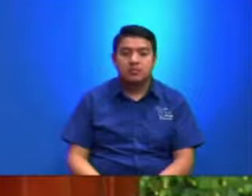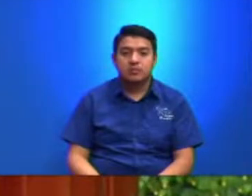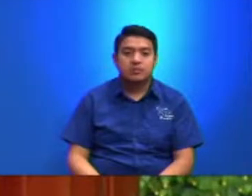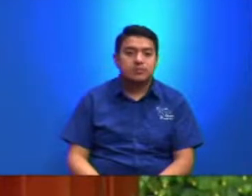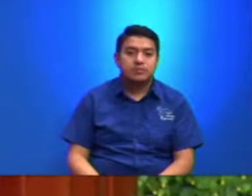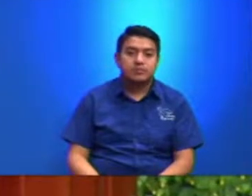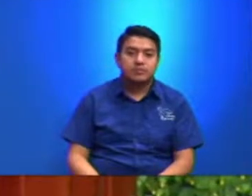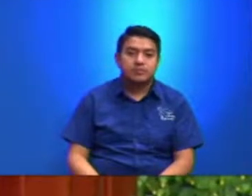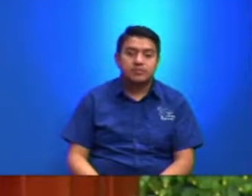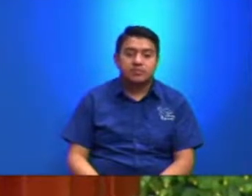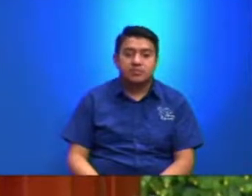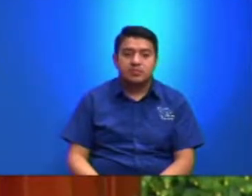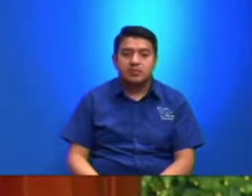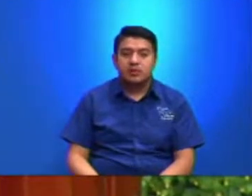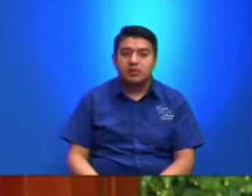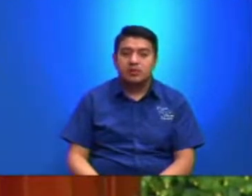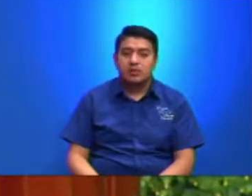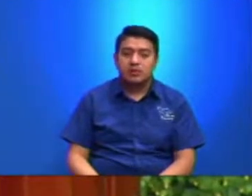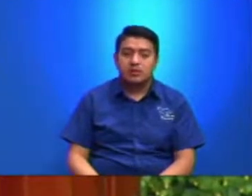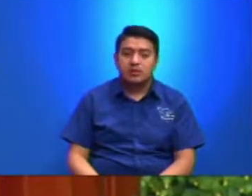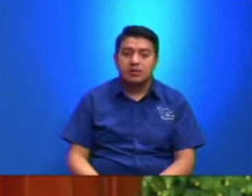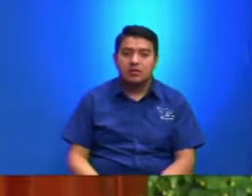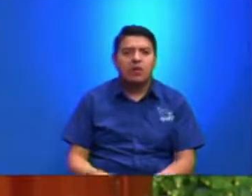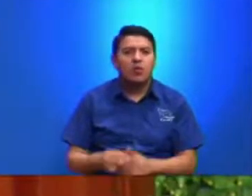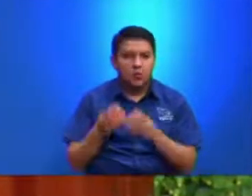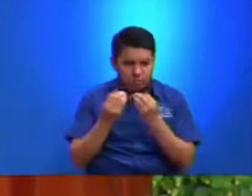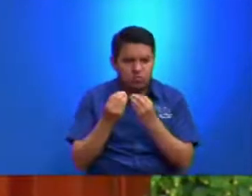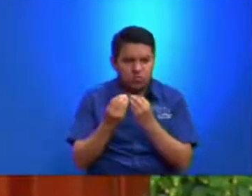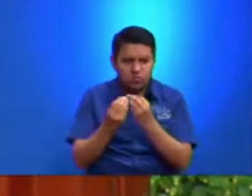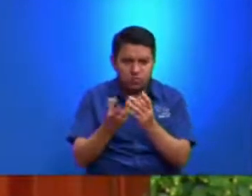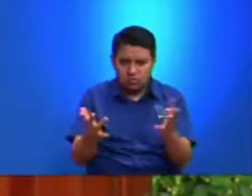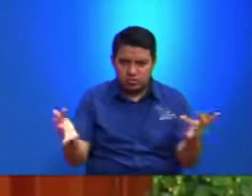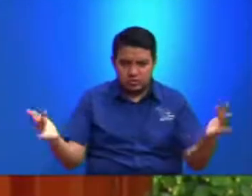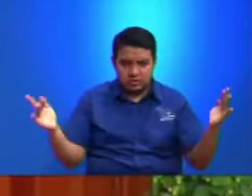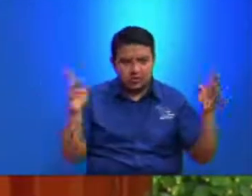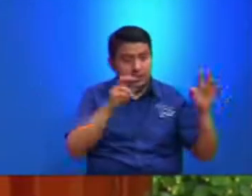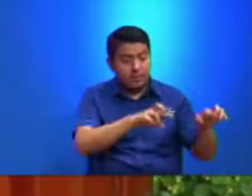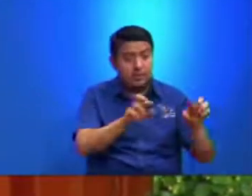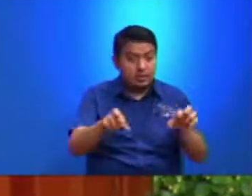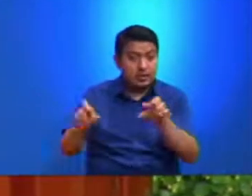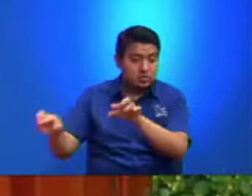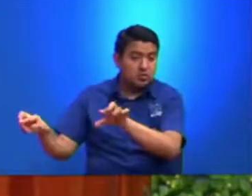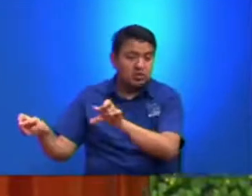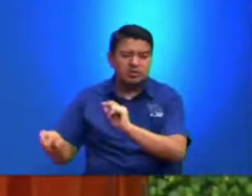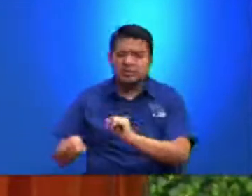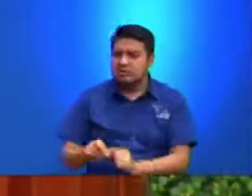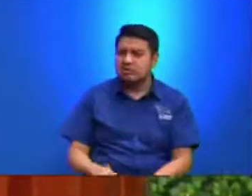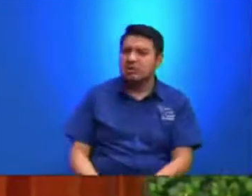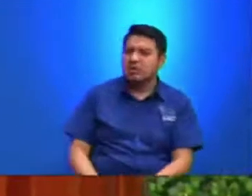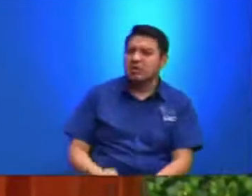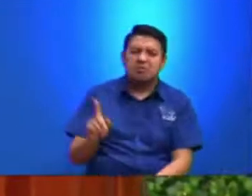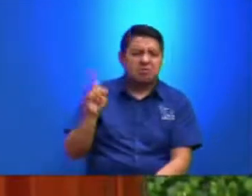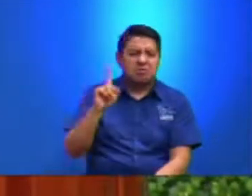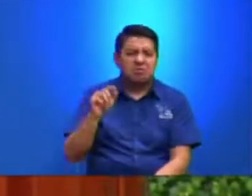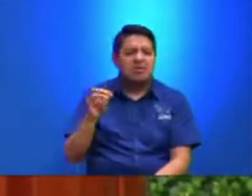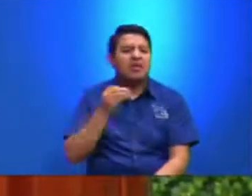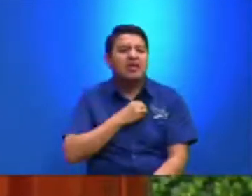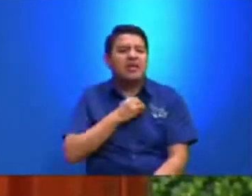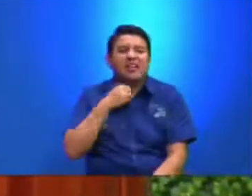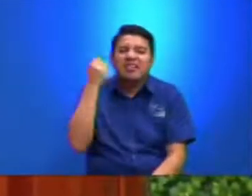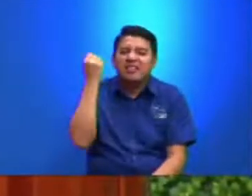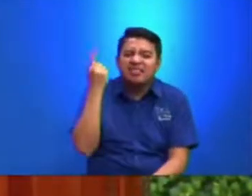un poquitito de ojo seco. Y aquí con toda esta multitud, que a veces lo miran a uno no con buenos ojos, que